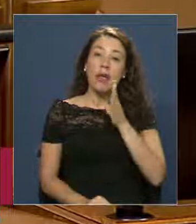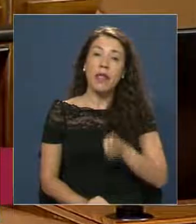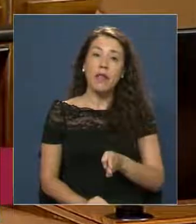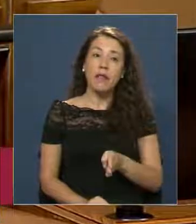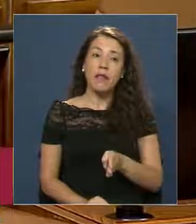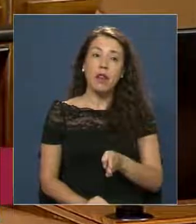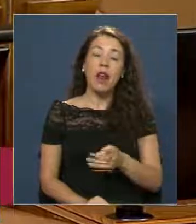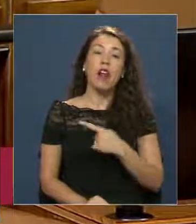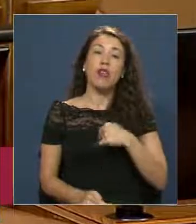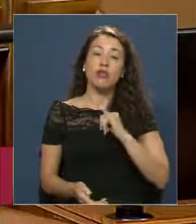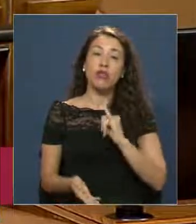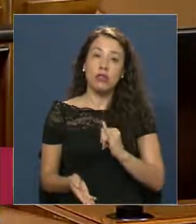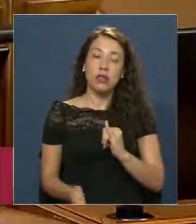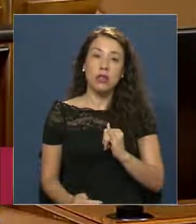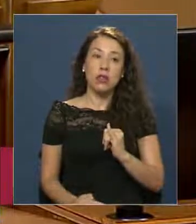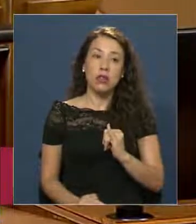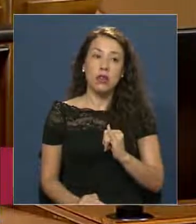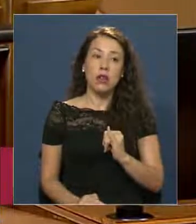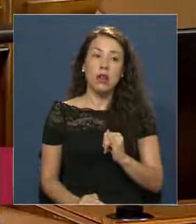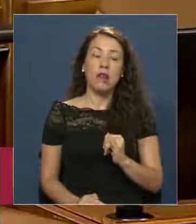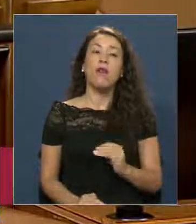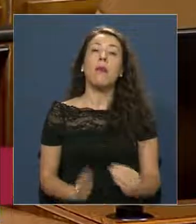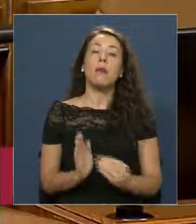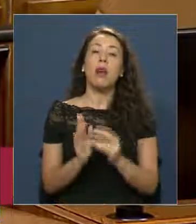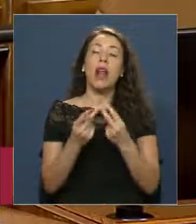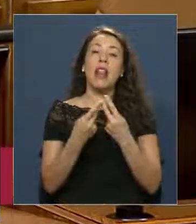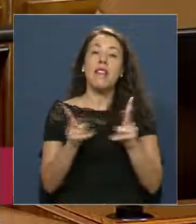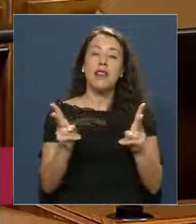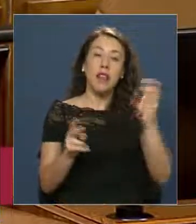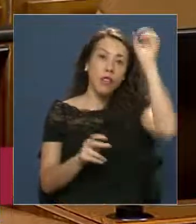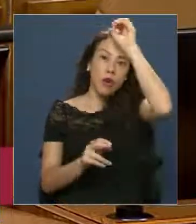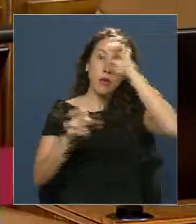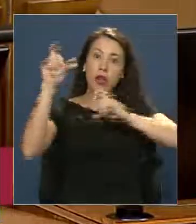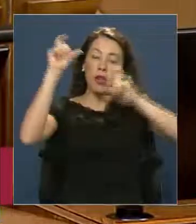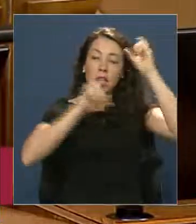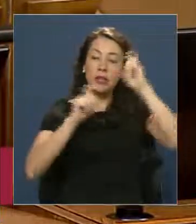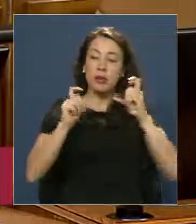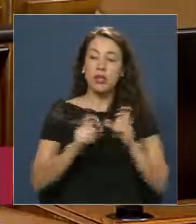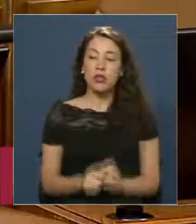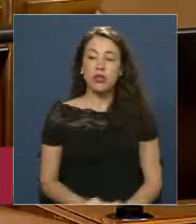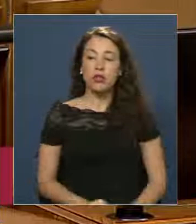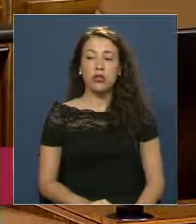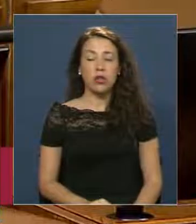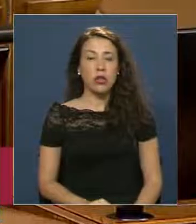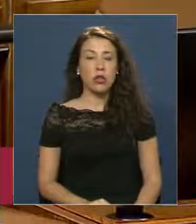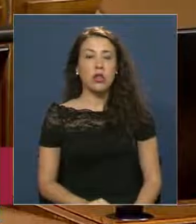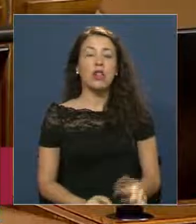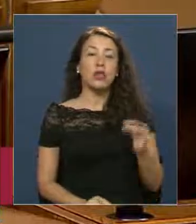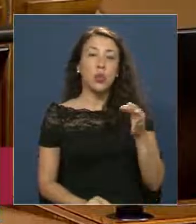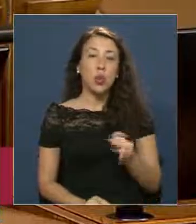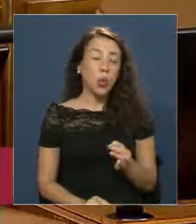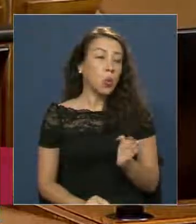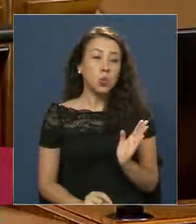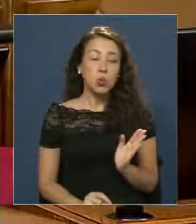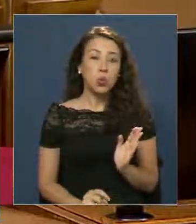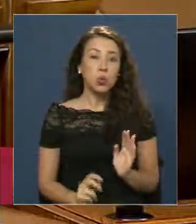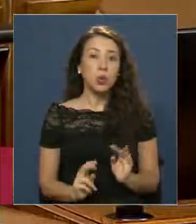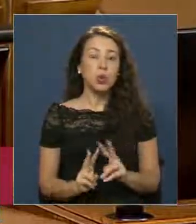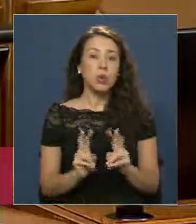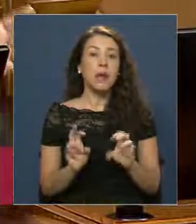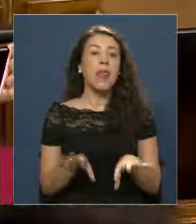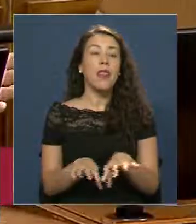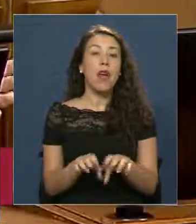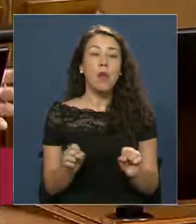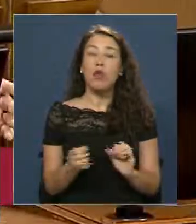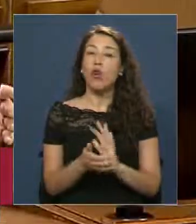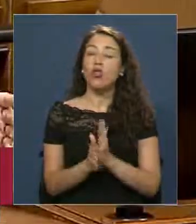a circunscribir la libertad de expresión en su correcto sentido de alcance, conforme